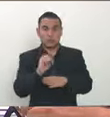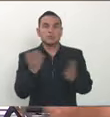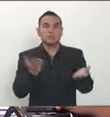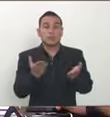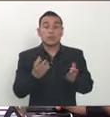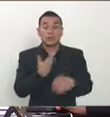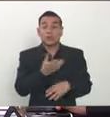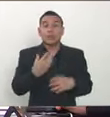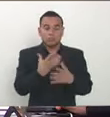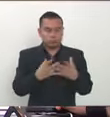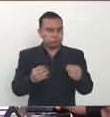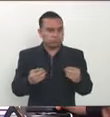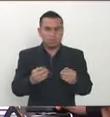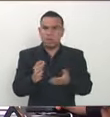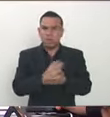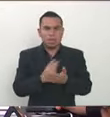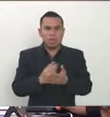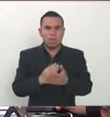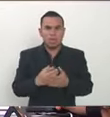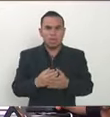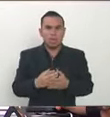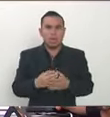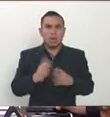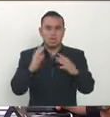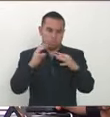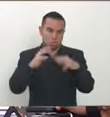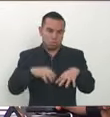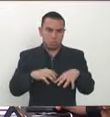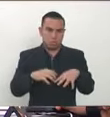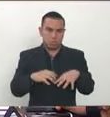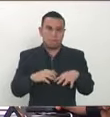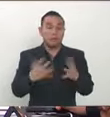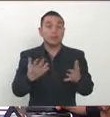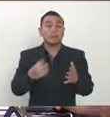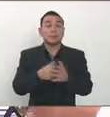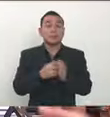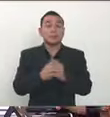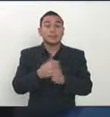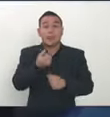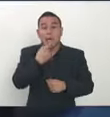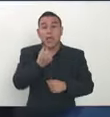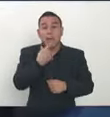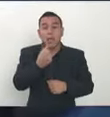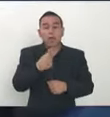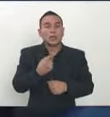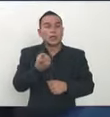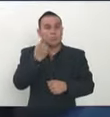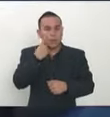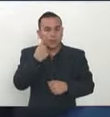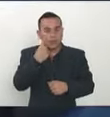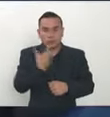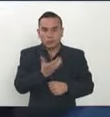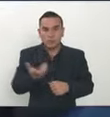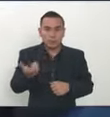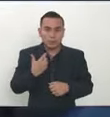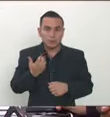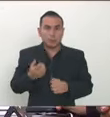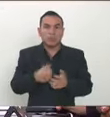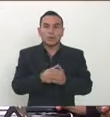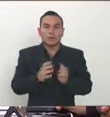los riñones, porque entonces el paciente no va a morir de la infección, sino que va a morir de una insuficiencia renal aguda, o va a morir de un